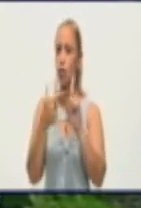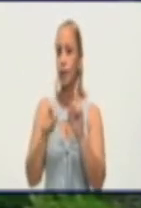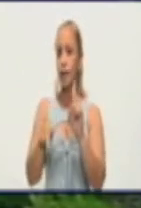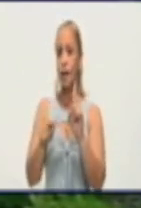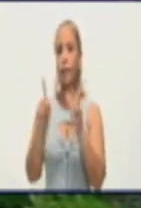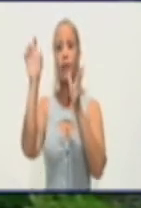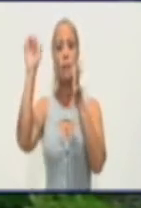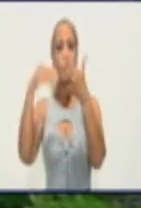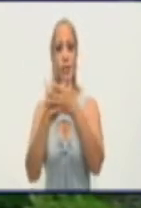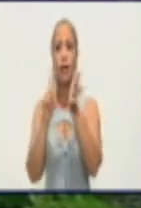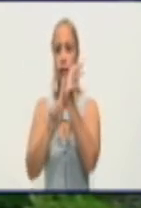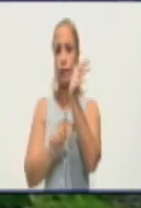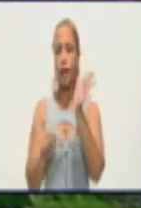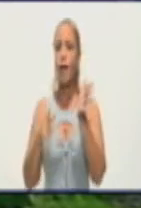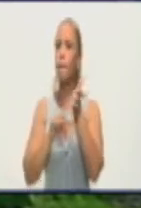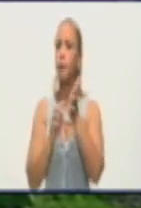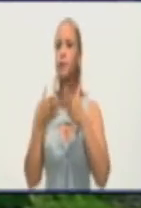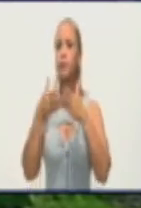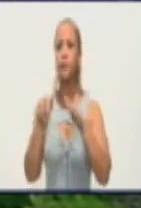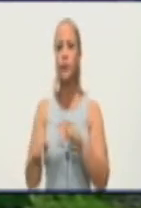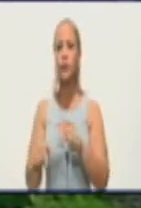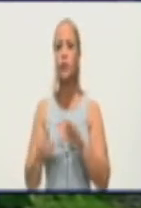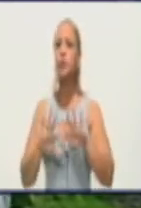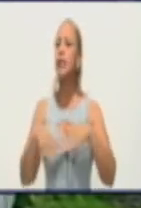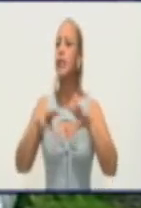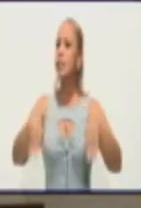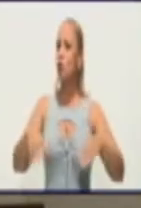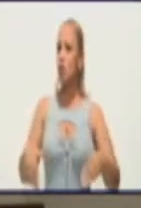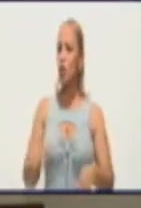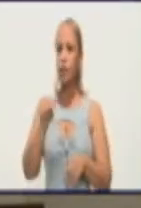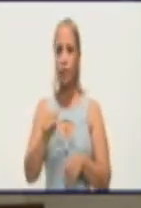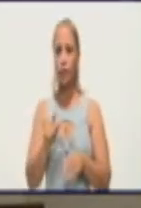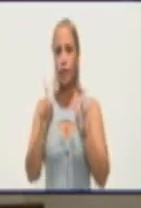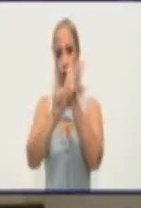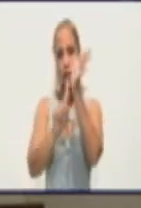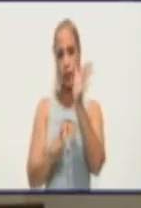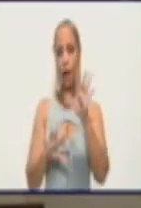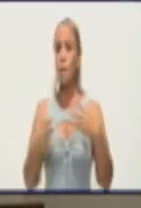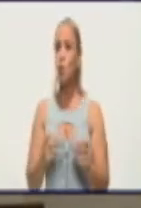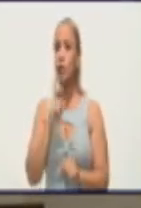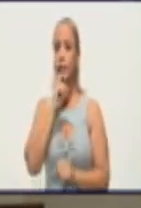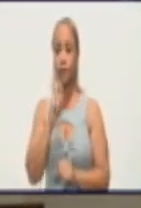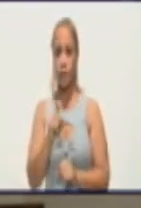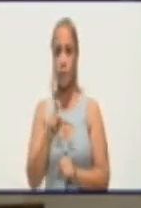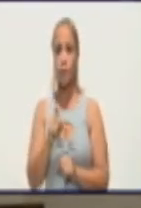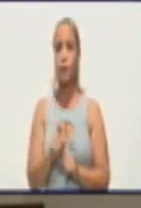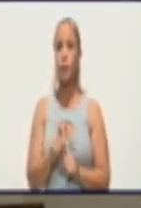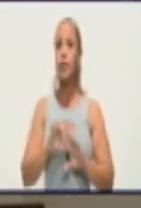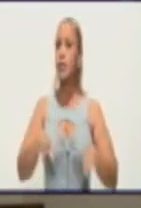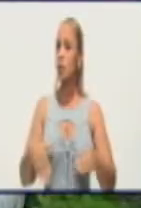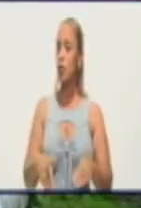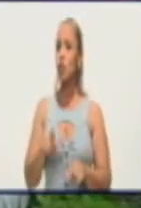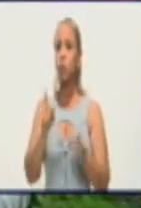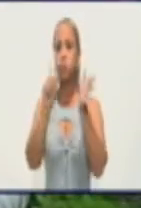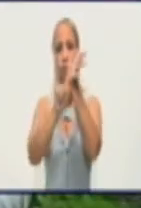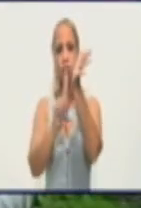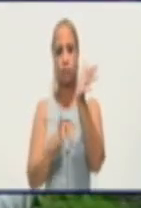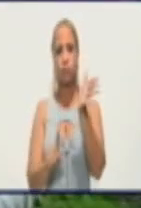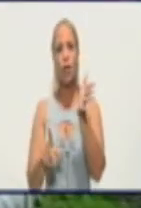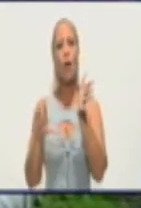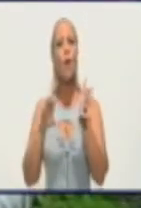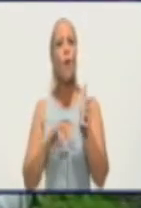empresa eléctrica granma por ofrecernos detalles sobre el comportamiento de la situación energética muy compleja también esta situación muy similar al